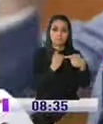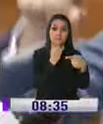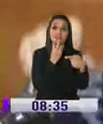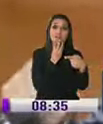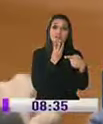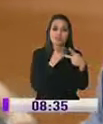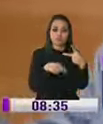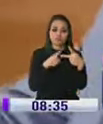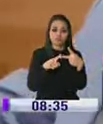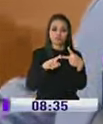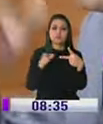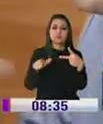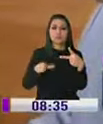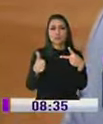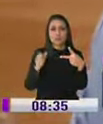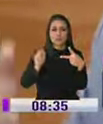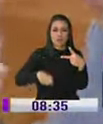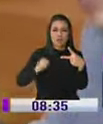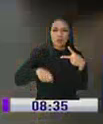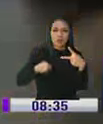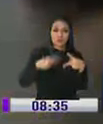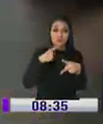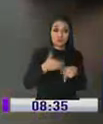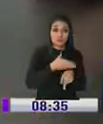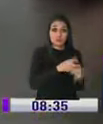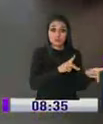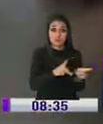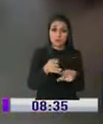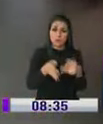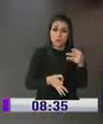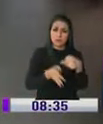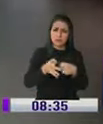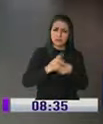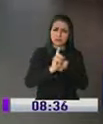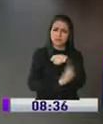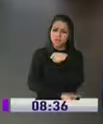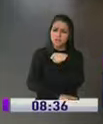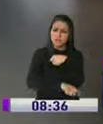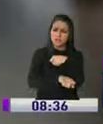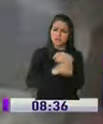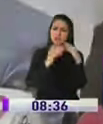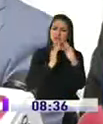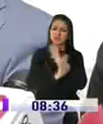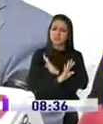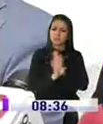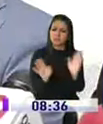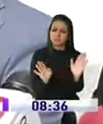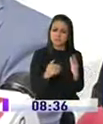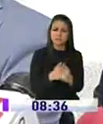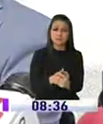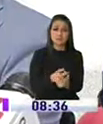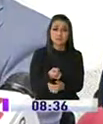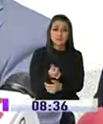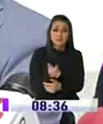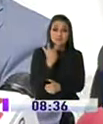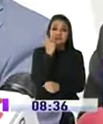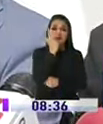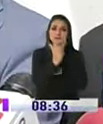que en la diligencia preparatoria de juicio le hayan dictado medidas alternativas. Han pasado casi